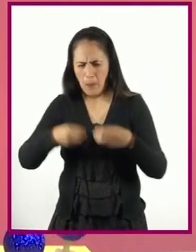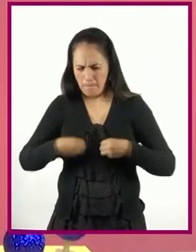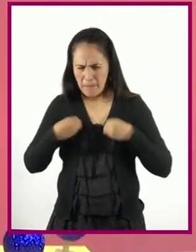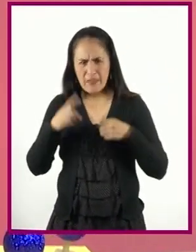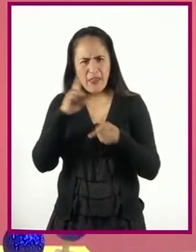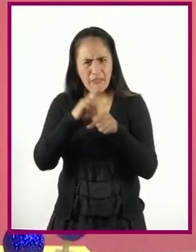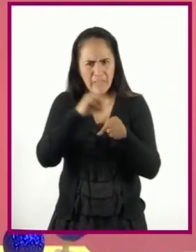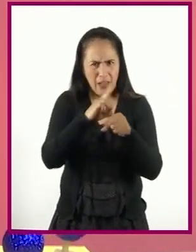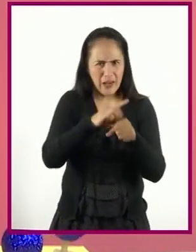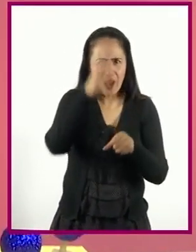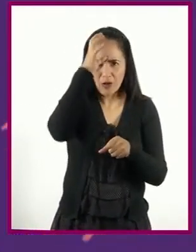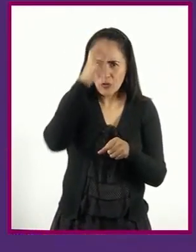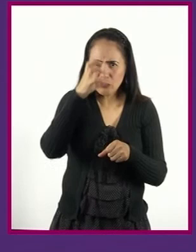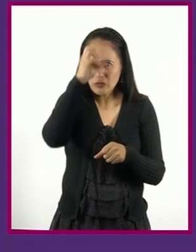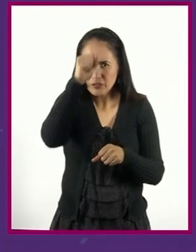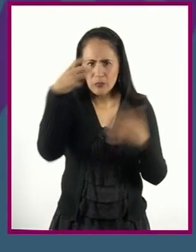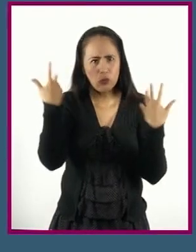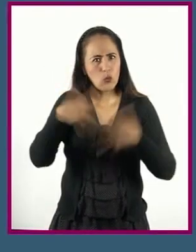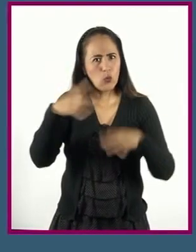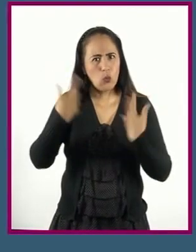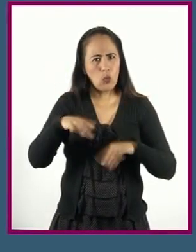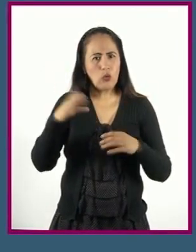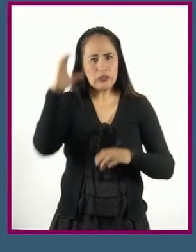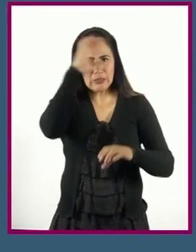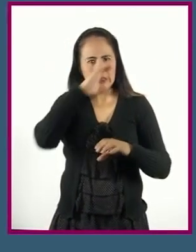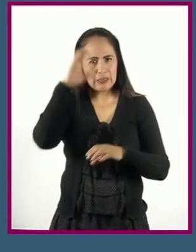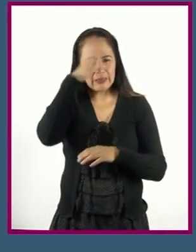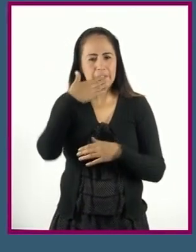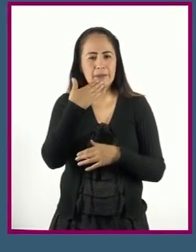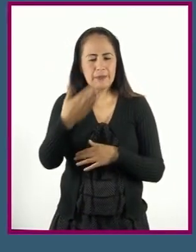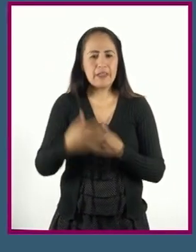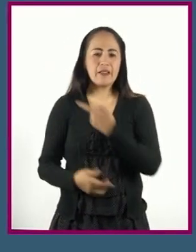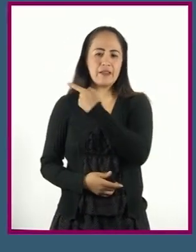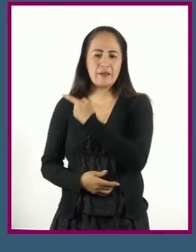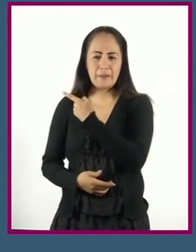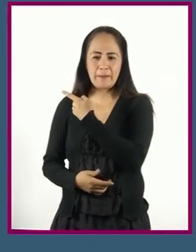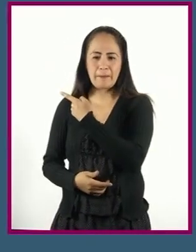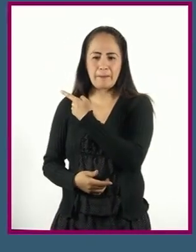muchos conceptos de esta maravillosa ciencia. Está disponible en la siguiente